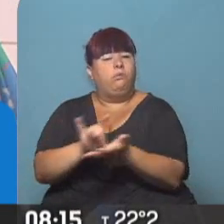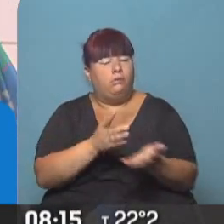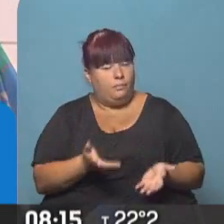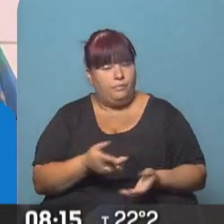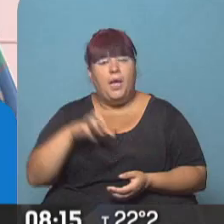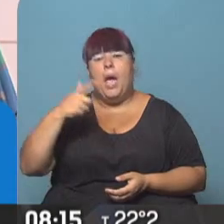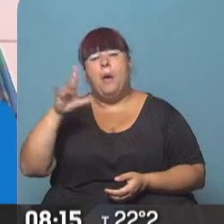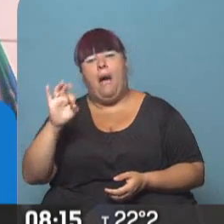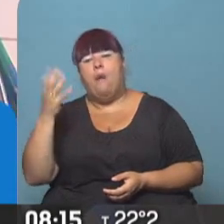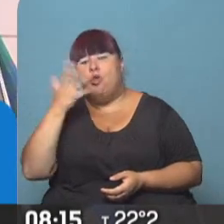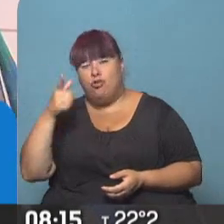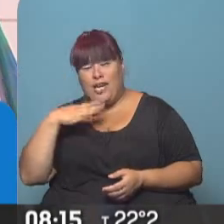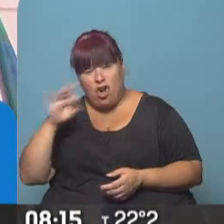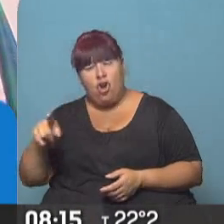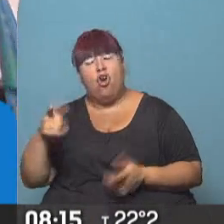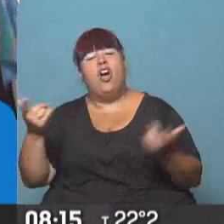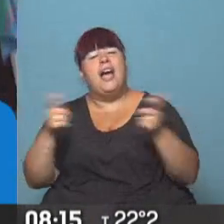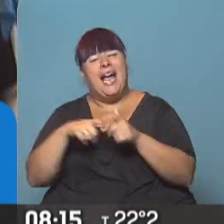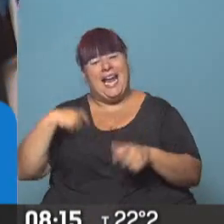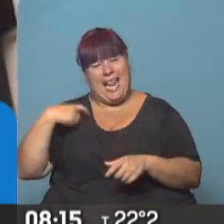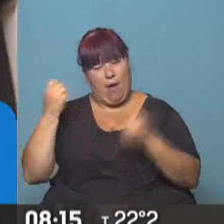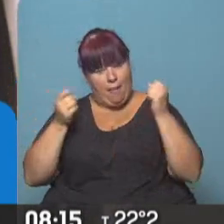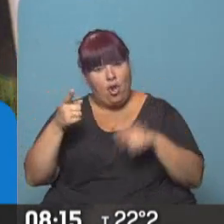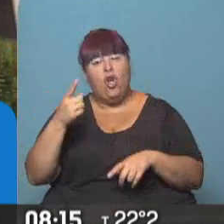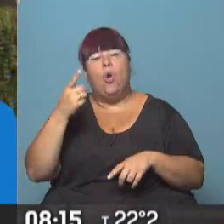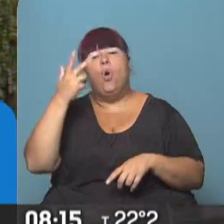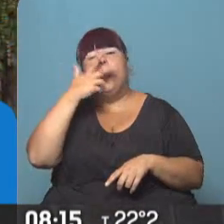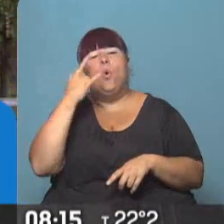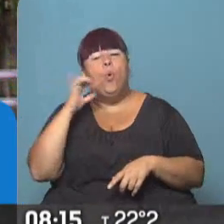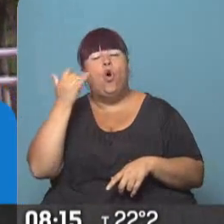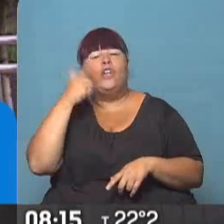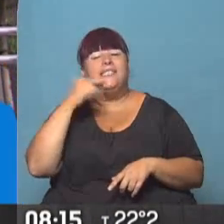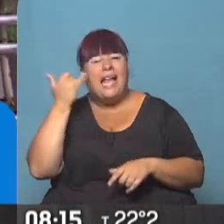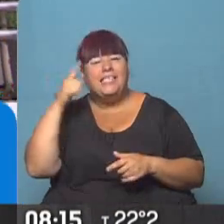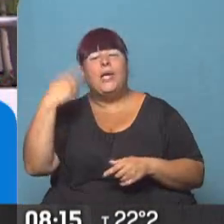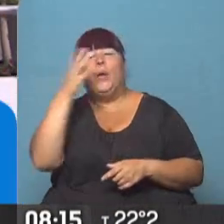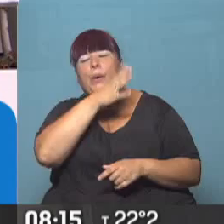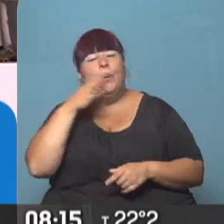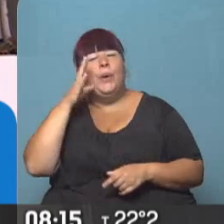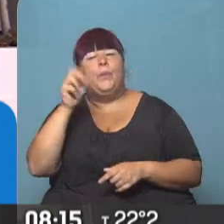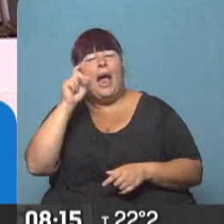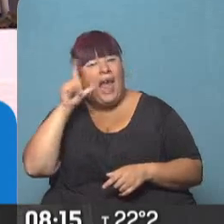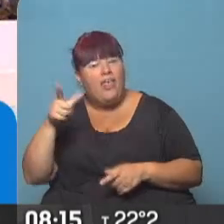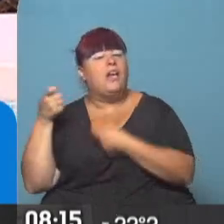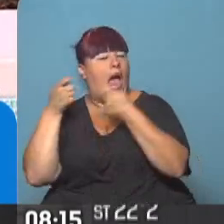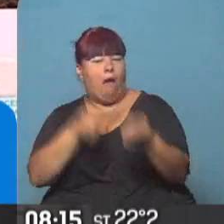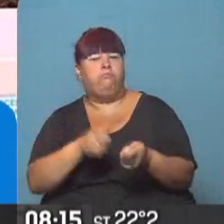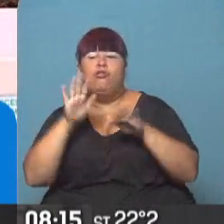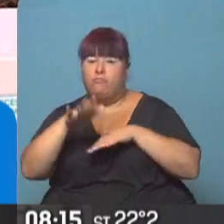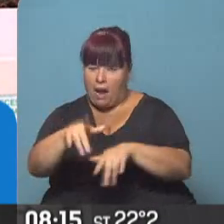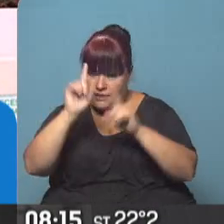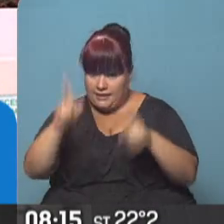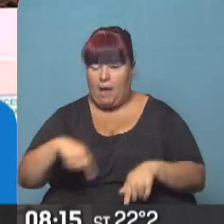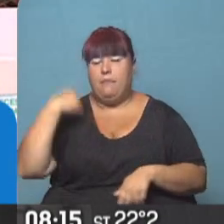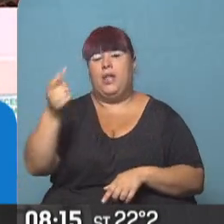Pablo Moyano recibió en el gremio de camioneros a Hugo Yasky y Roberto Baradel, quienes dieron su apoyo a la movilización